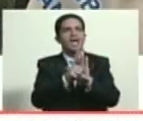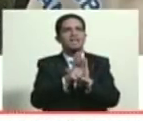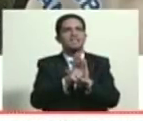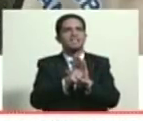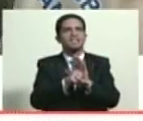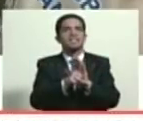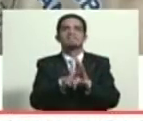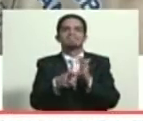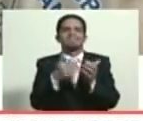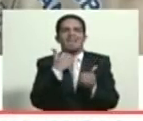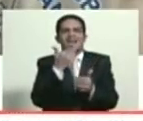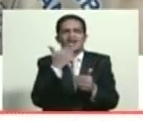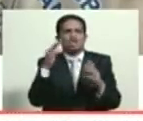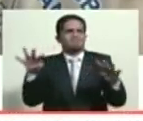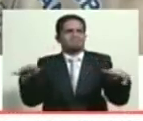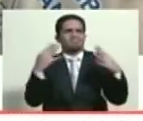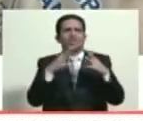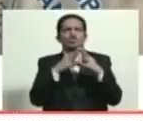público y notorio.